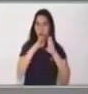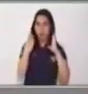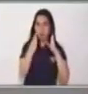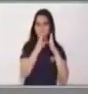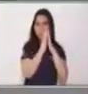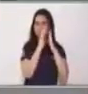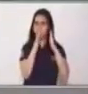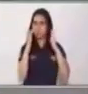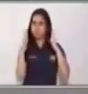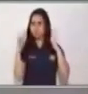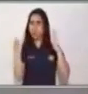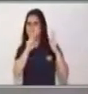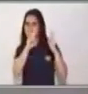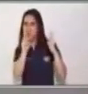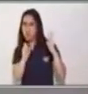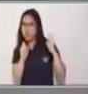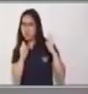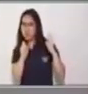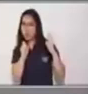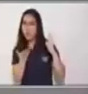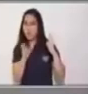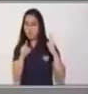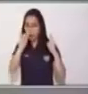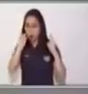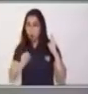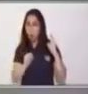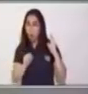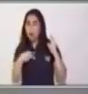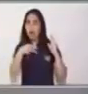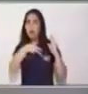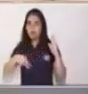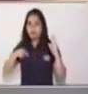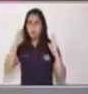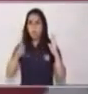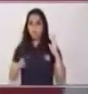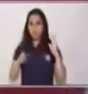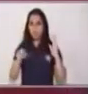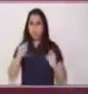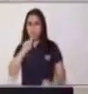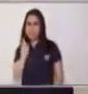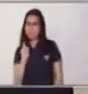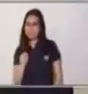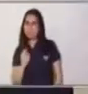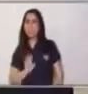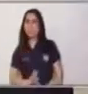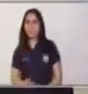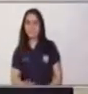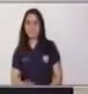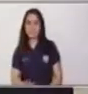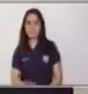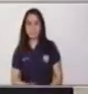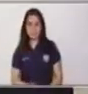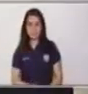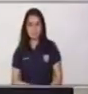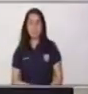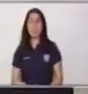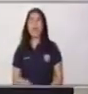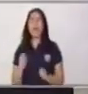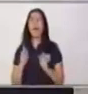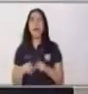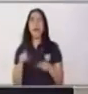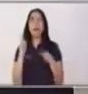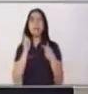signos. La segunda regla es cuando escribimos signos de